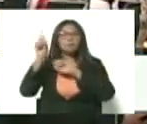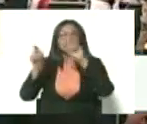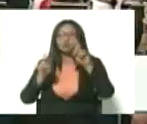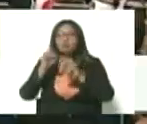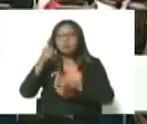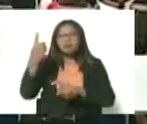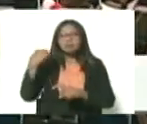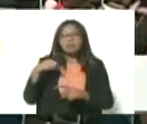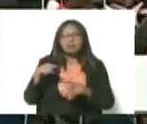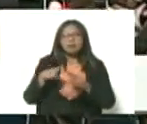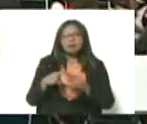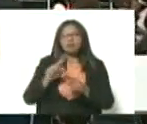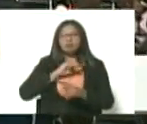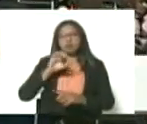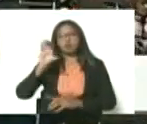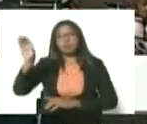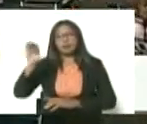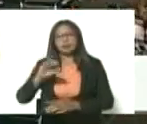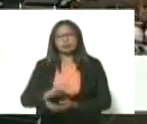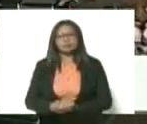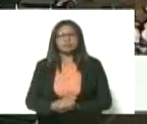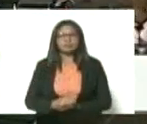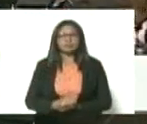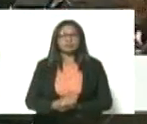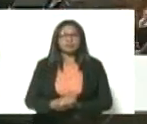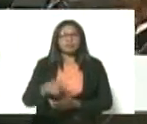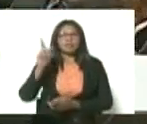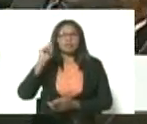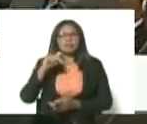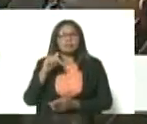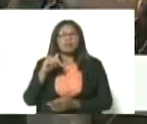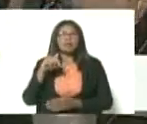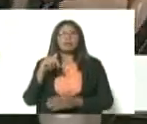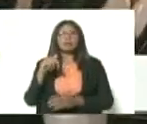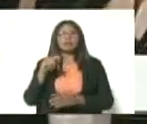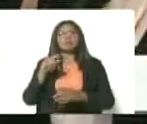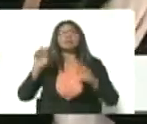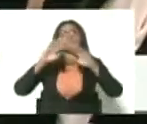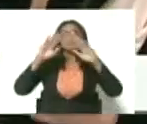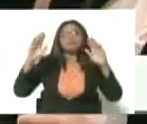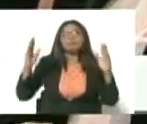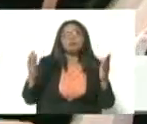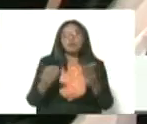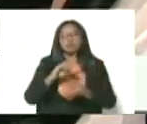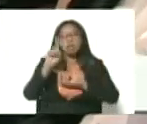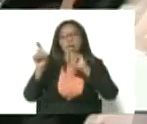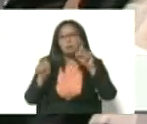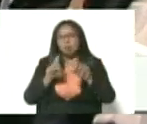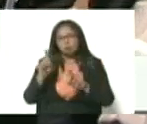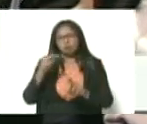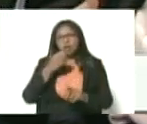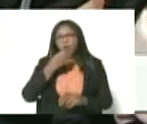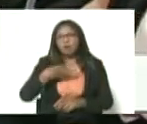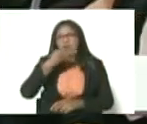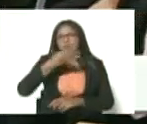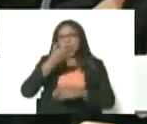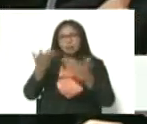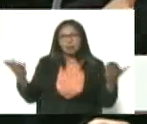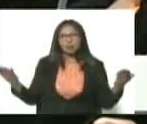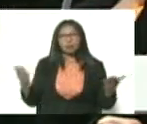quieran hacer sobre nuestro país y más allá de la frontera, sobre el mundo, si quieren preguntar. Buenas tardes a